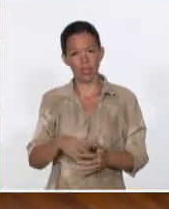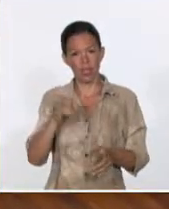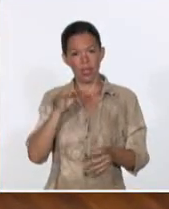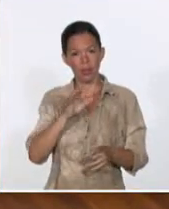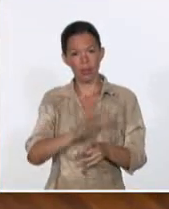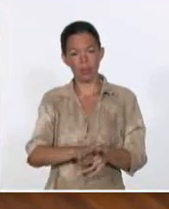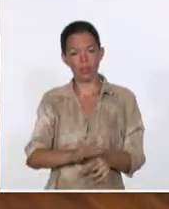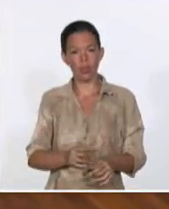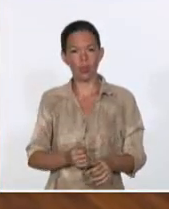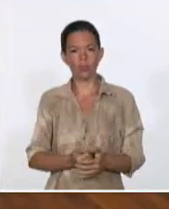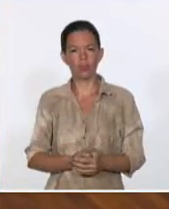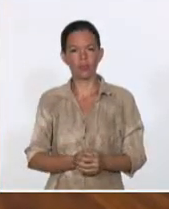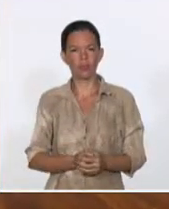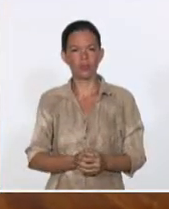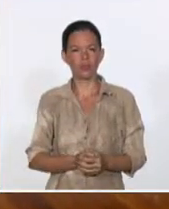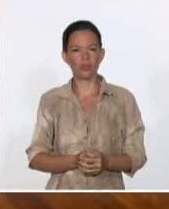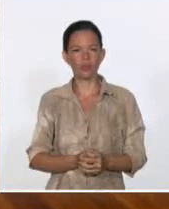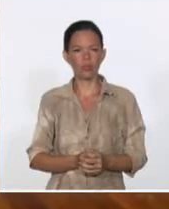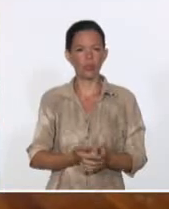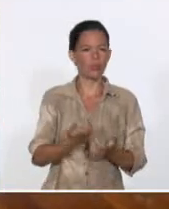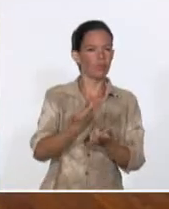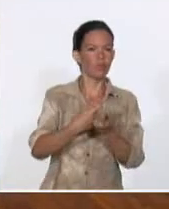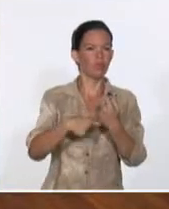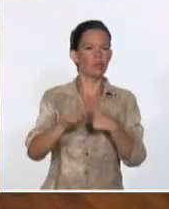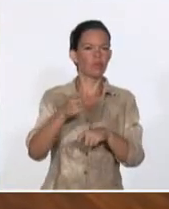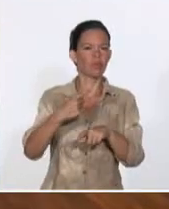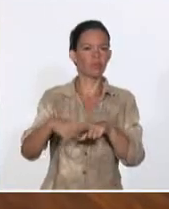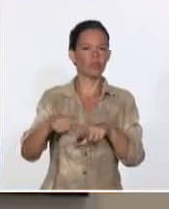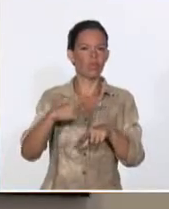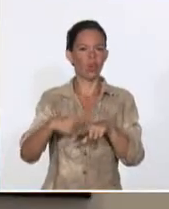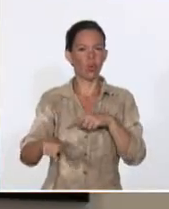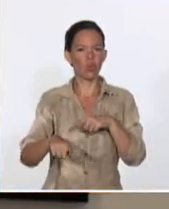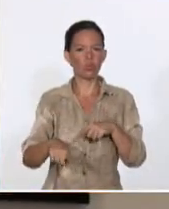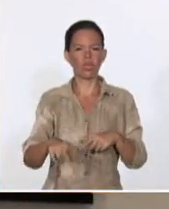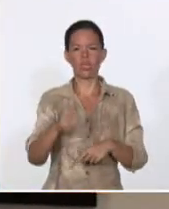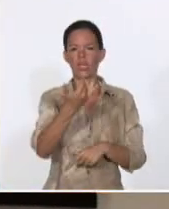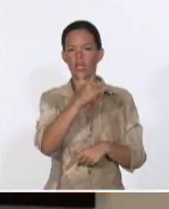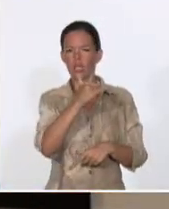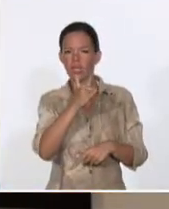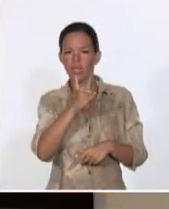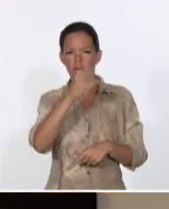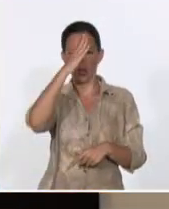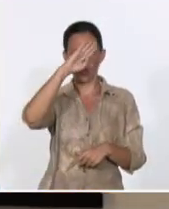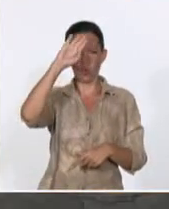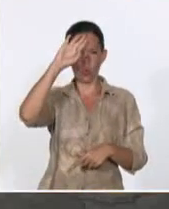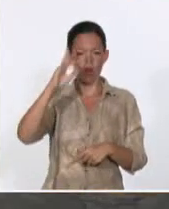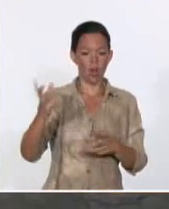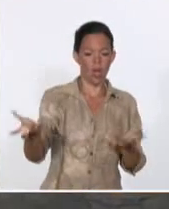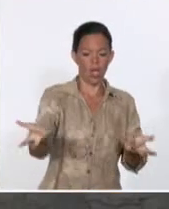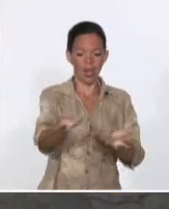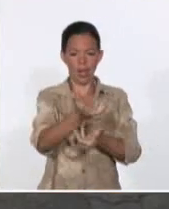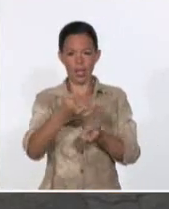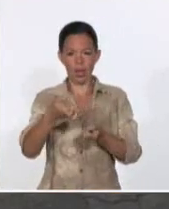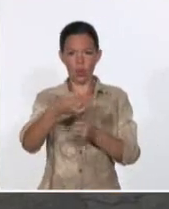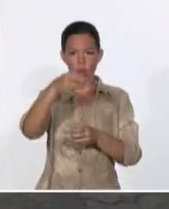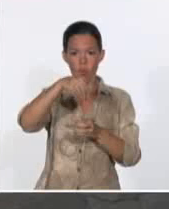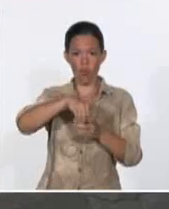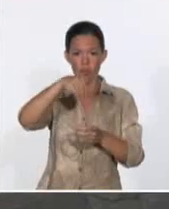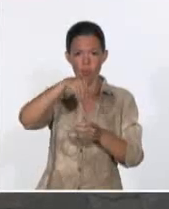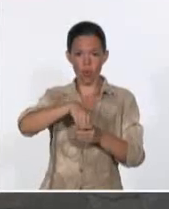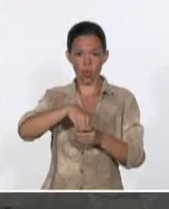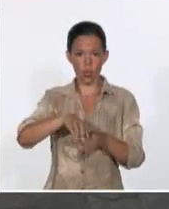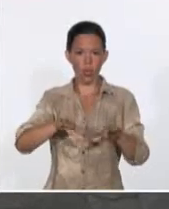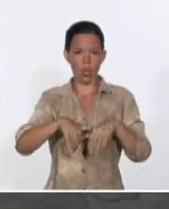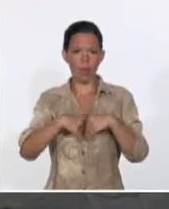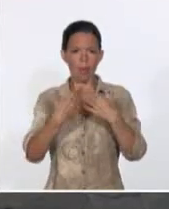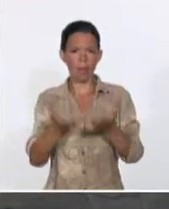de humidores con los mejores cigarros cubanos y ese dinero aportó para la